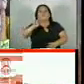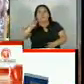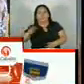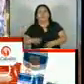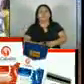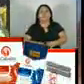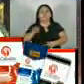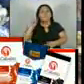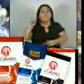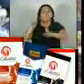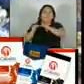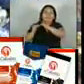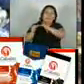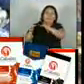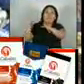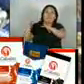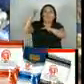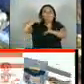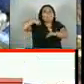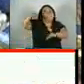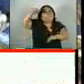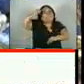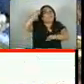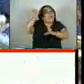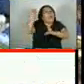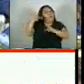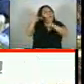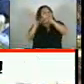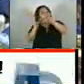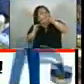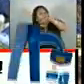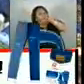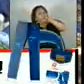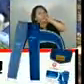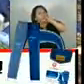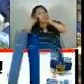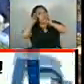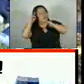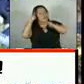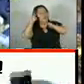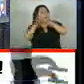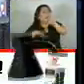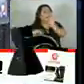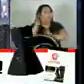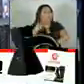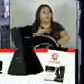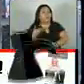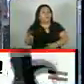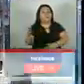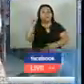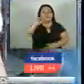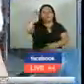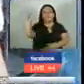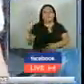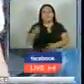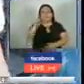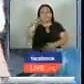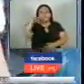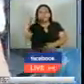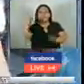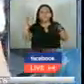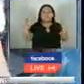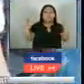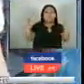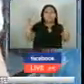Una cifra más alta de lo previsto anteriormente, lo que implicaría un incremento del 10% respecto a